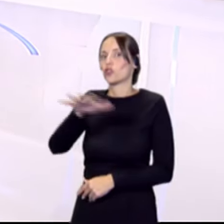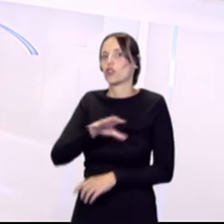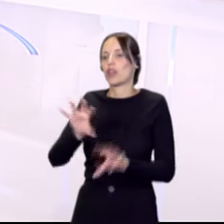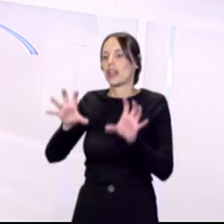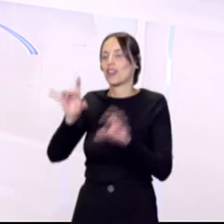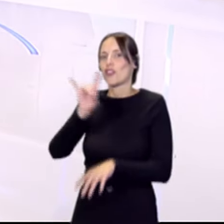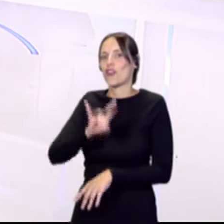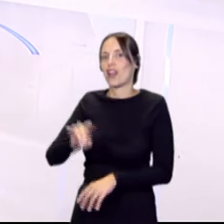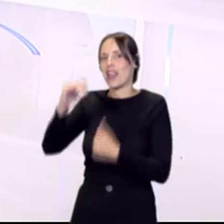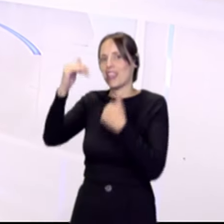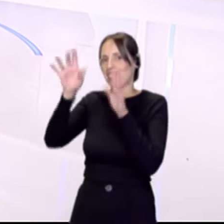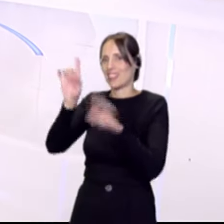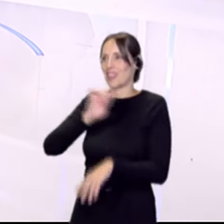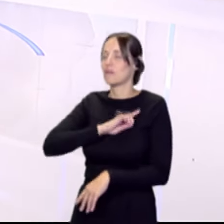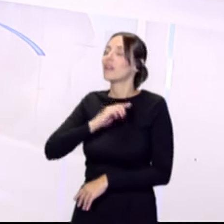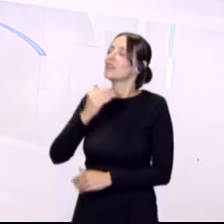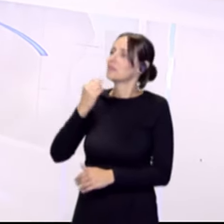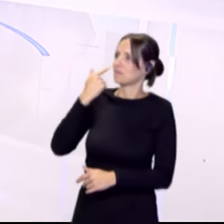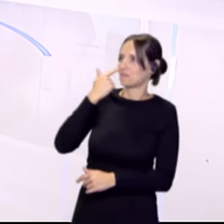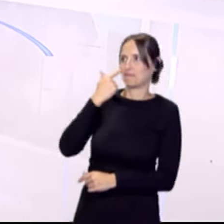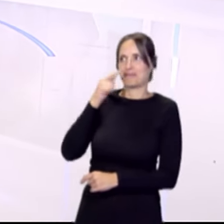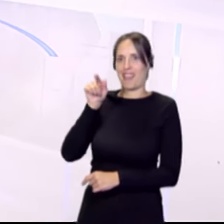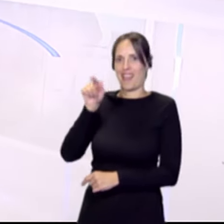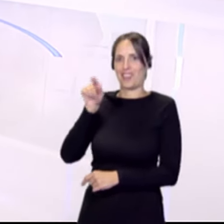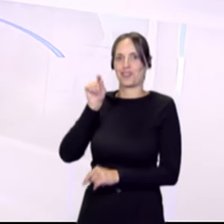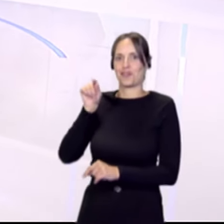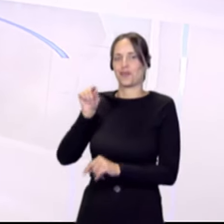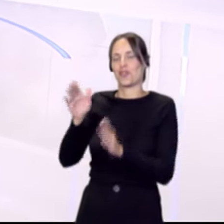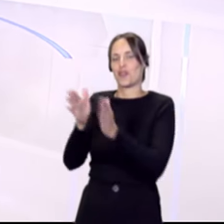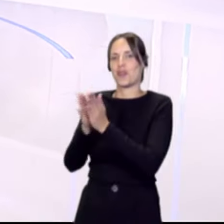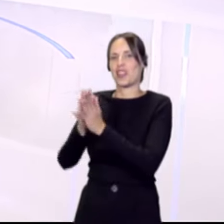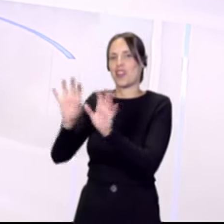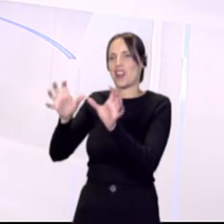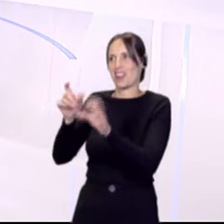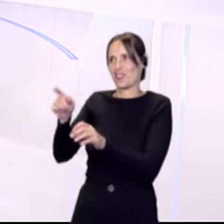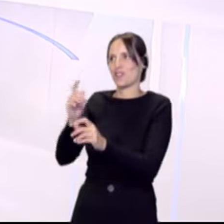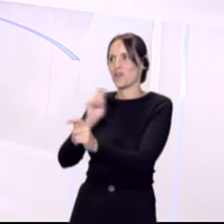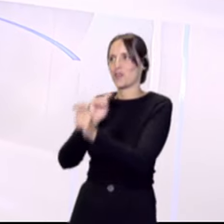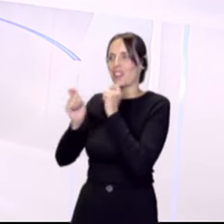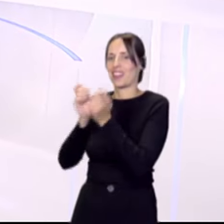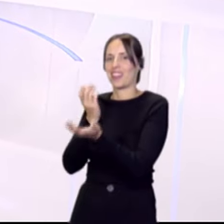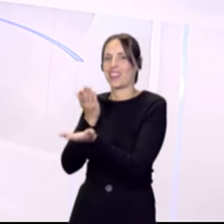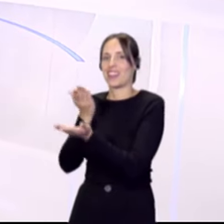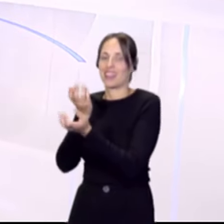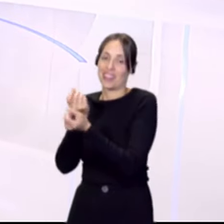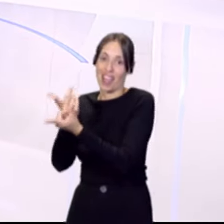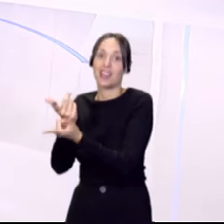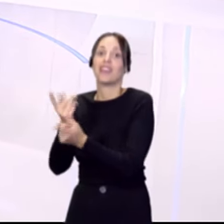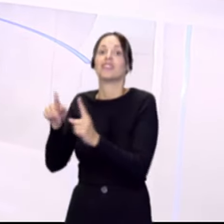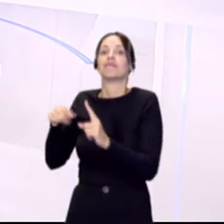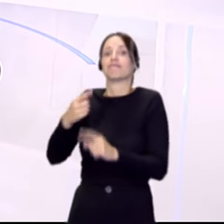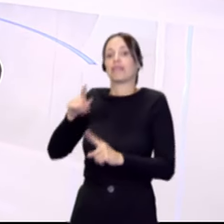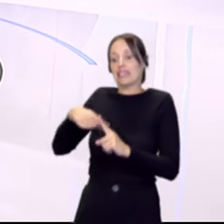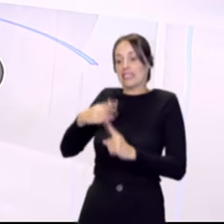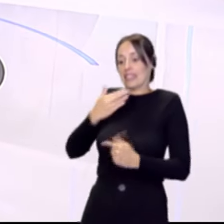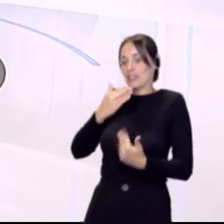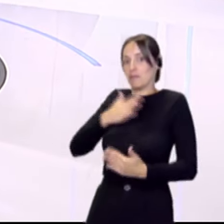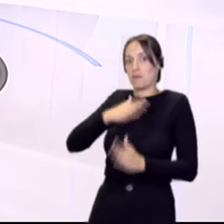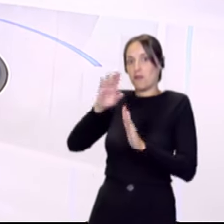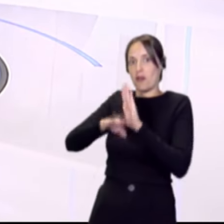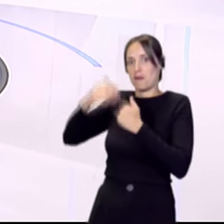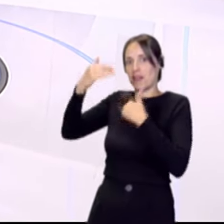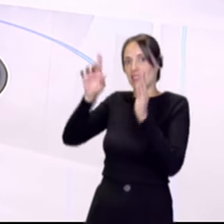ha estado con nuestros compañeros de la radio, también en Buenos Días Canarias, agradecerle, sí, como siempre, que nos atienda. Mari Brito, presidenta de la Federación Canaria de